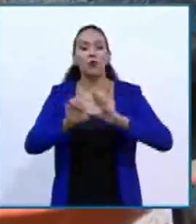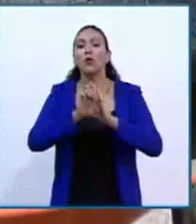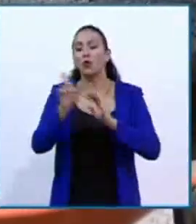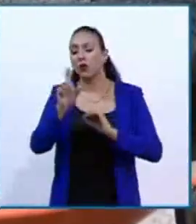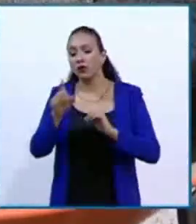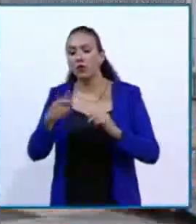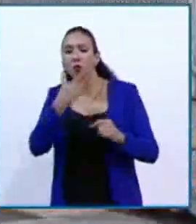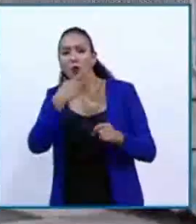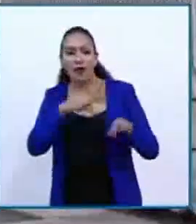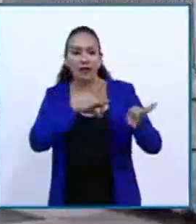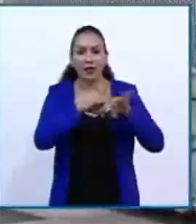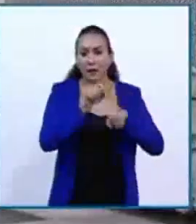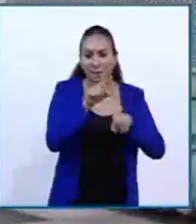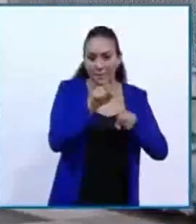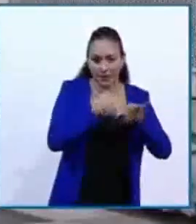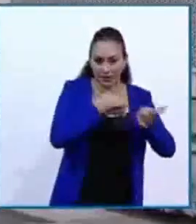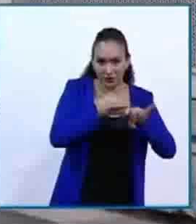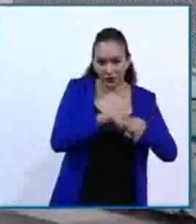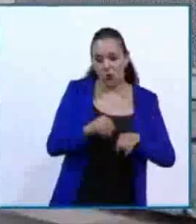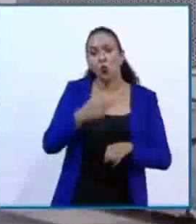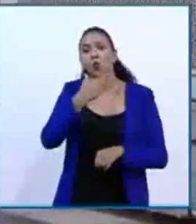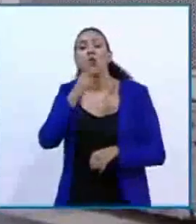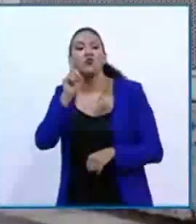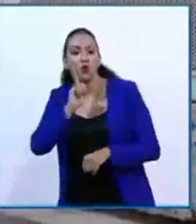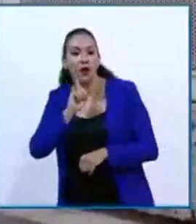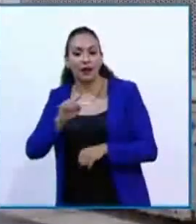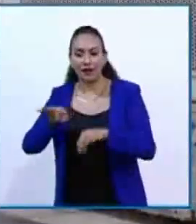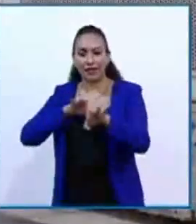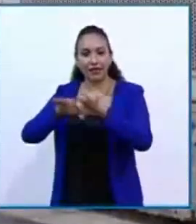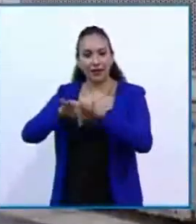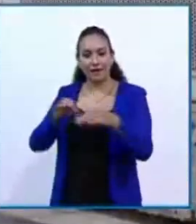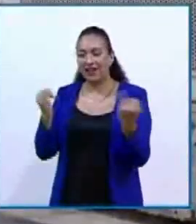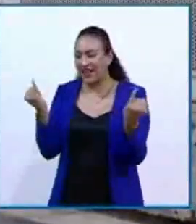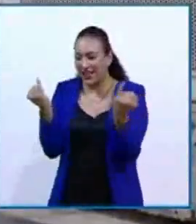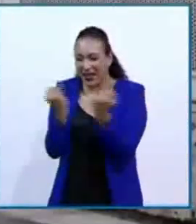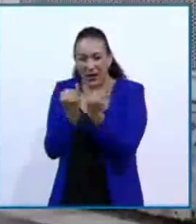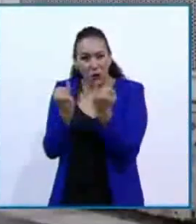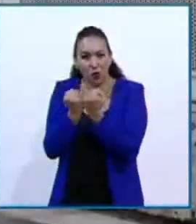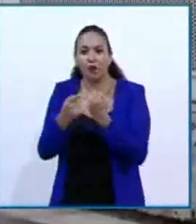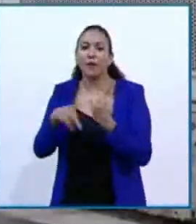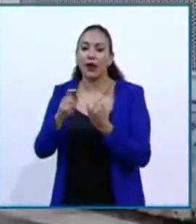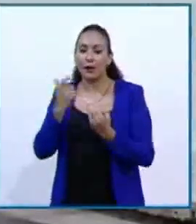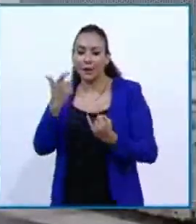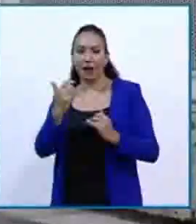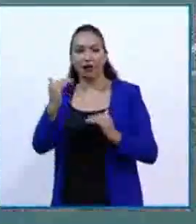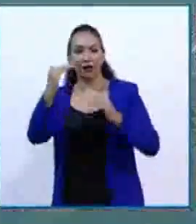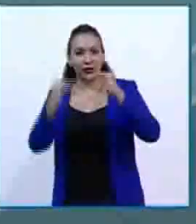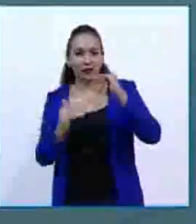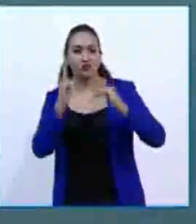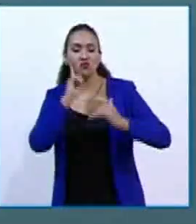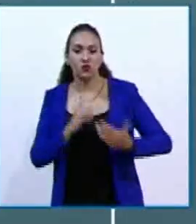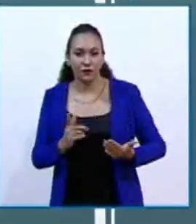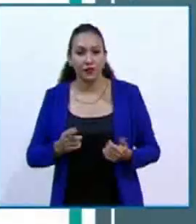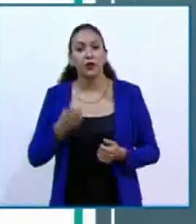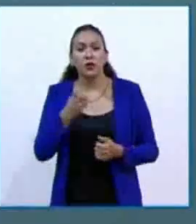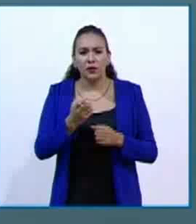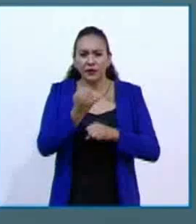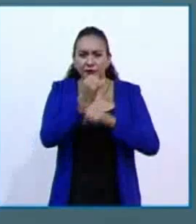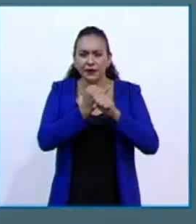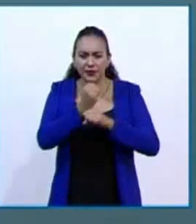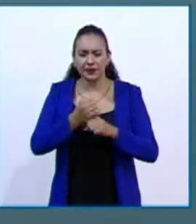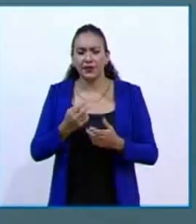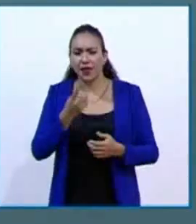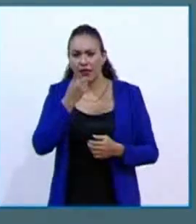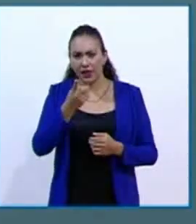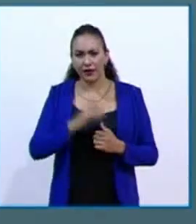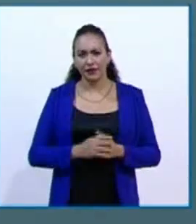por aquellos que pueden ser diferentes pero tienen el mismo valor, explicó la Unidad General de Conocimiento Científico y Derechos Humanos de la